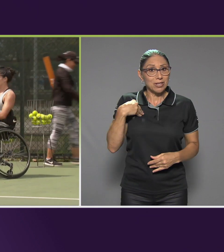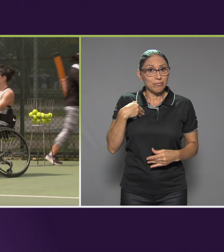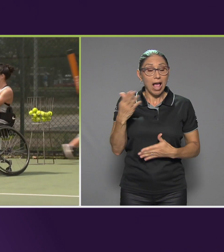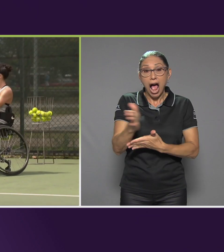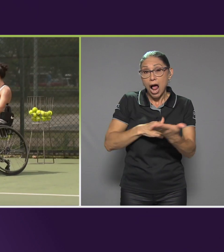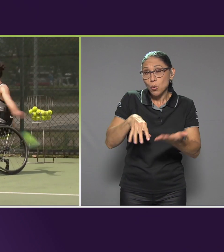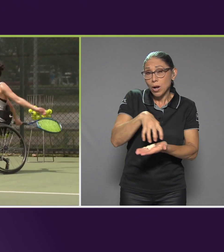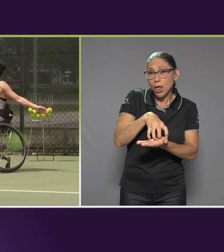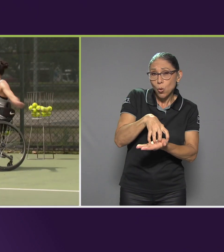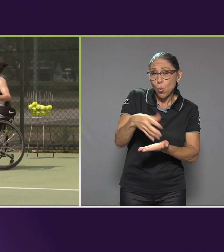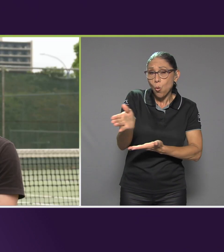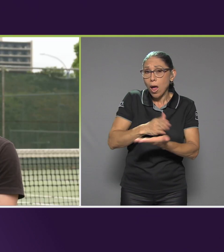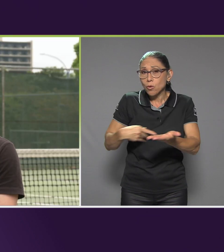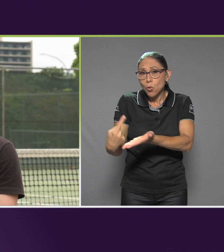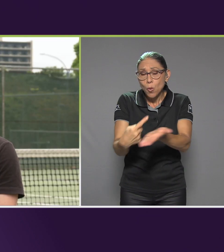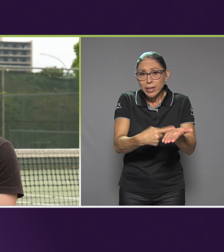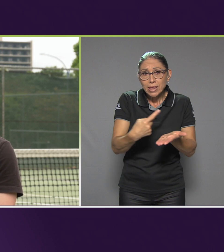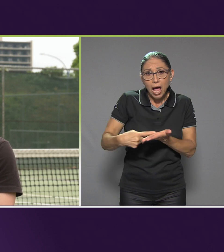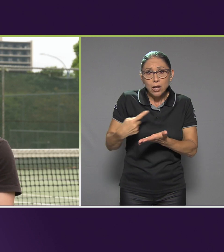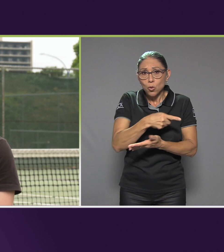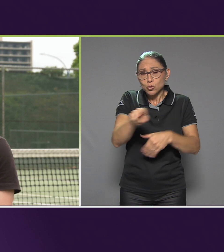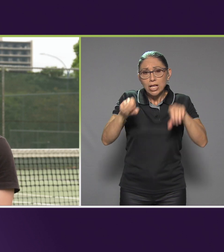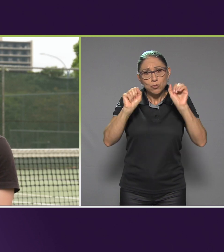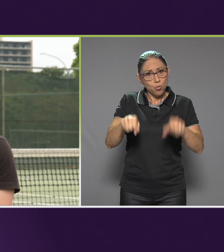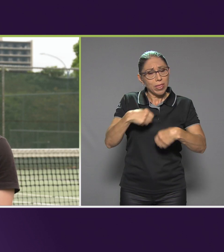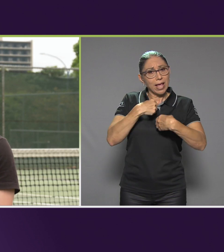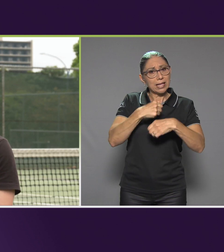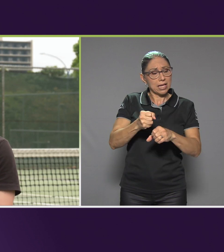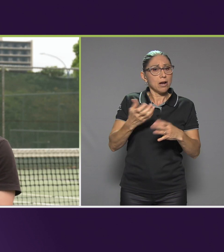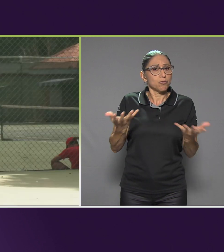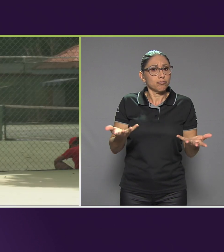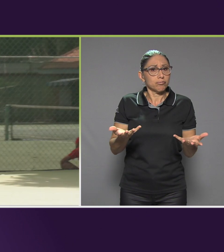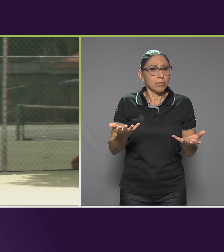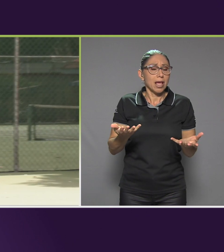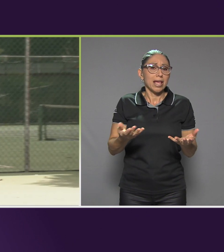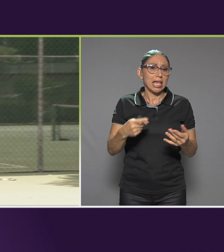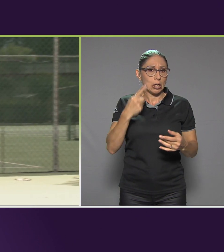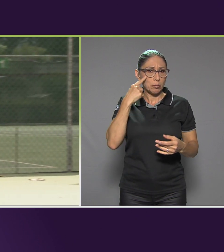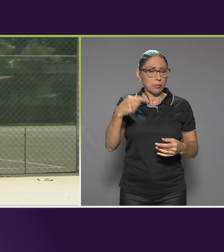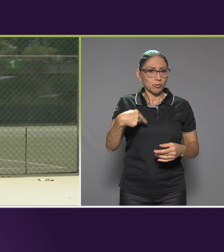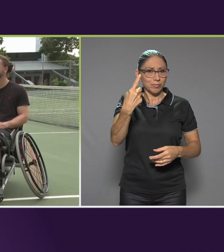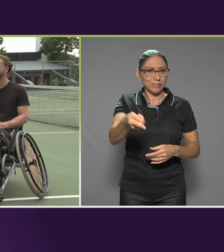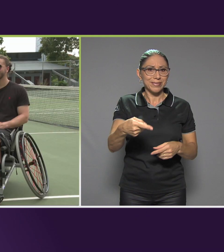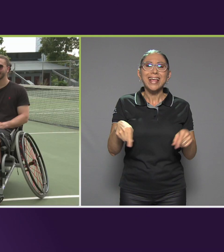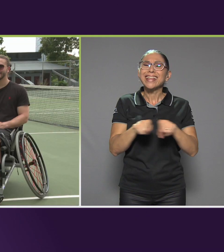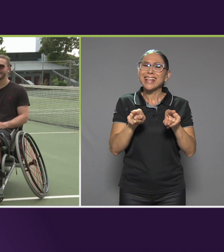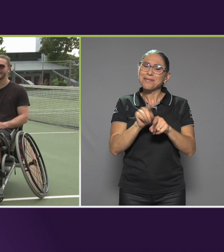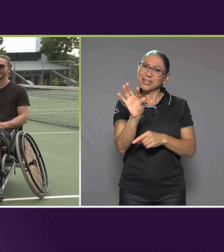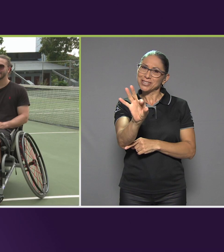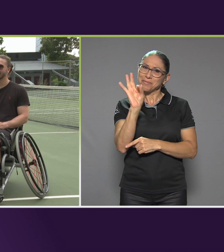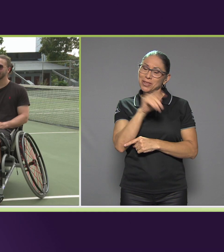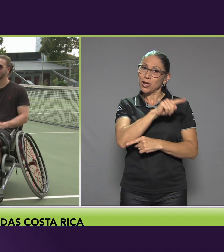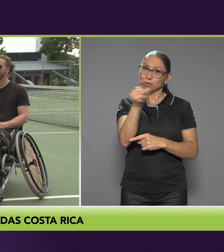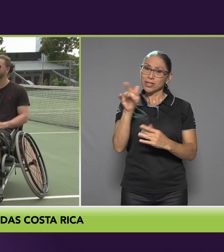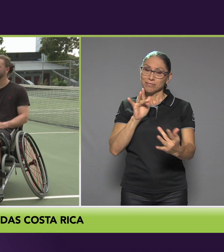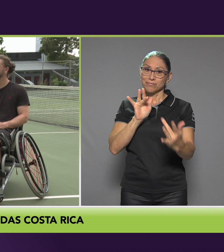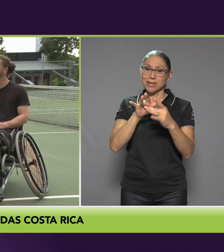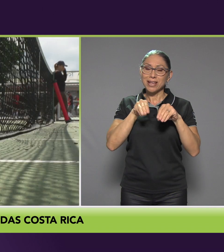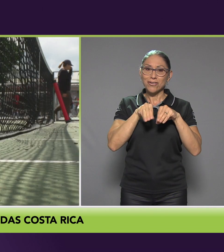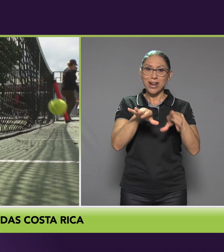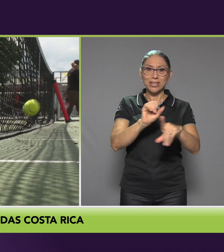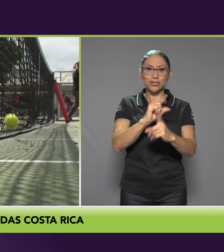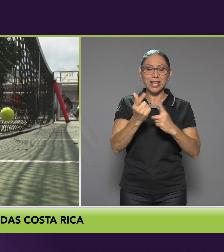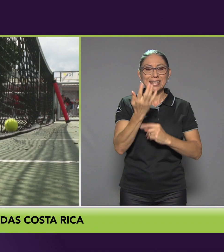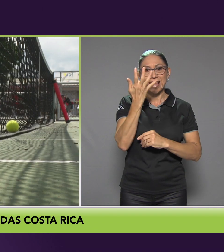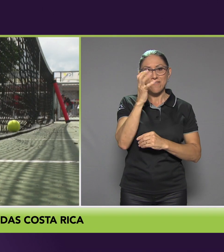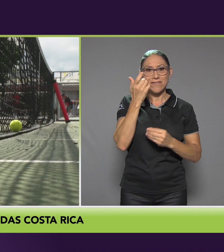duda, algún comentario, lo pueden dejar. Y nos vemos a la próxima. También los invito a que nos sigan en nuestras redes. En